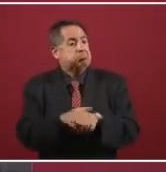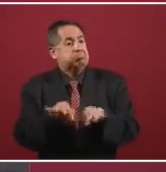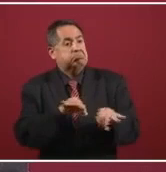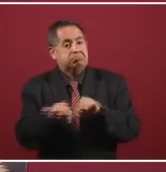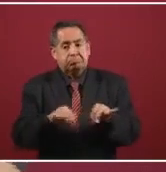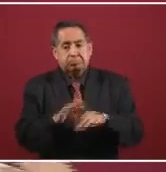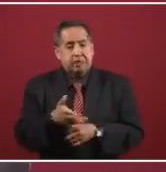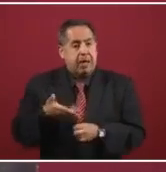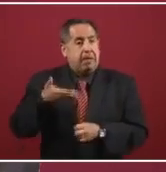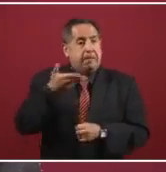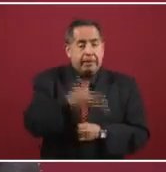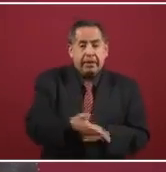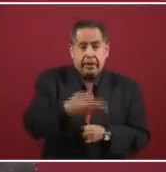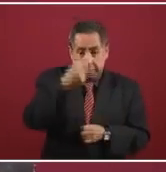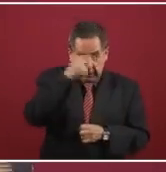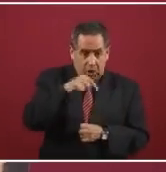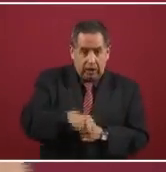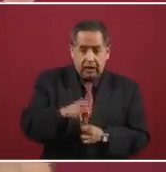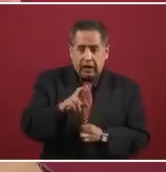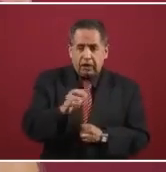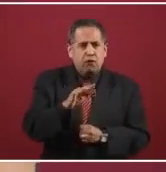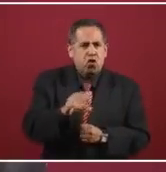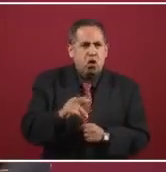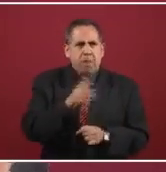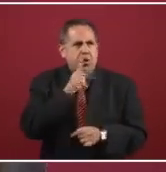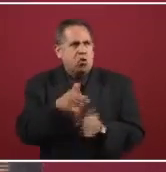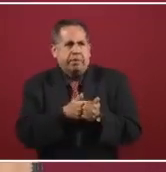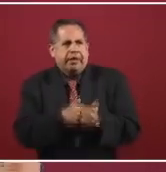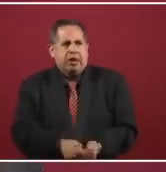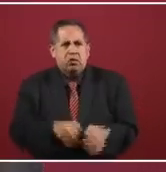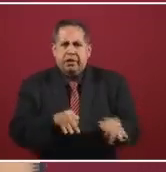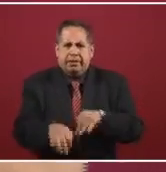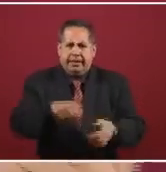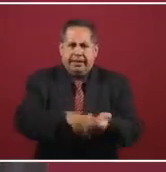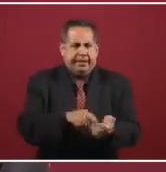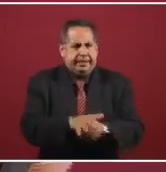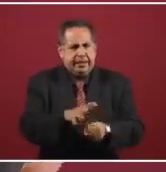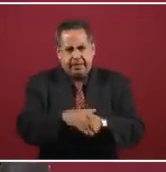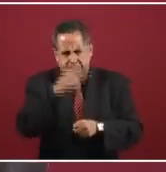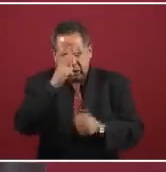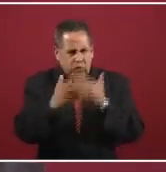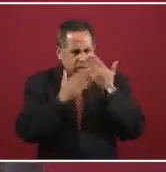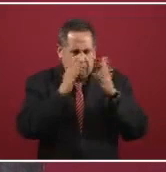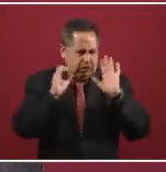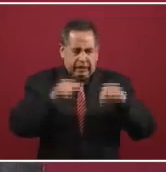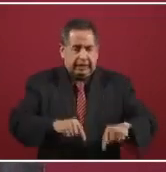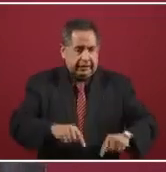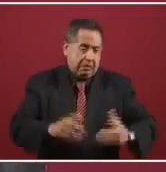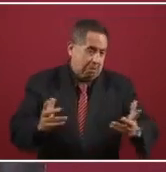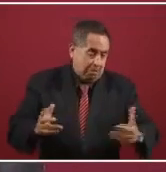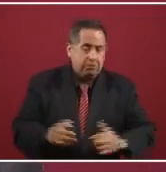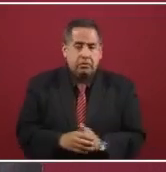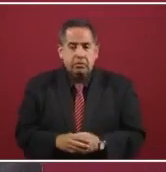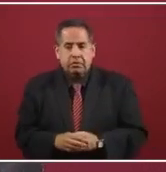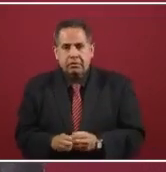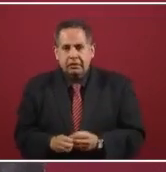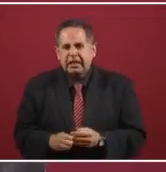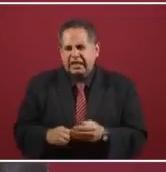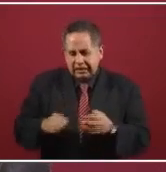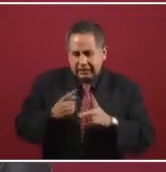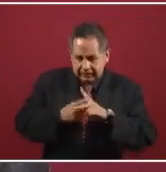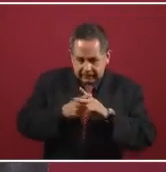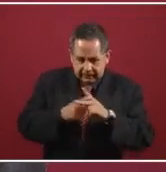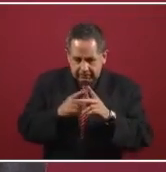y ya pidió en México refugio, dijo, bueno, me voy a quedar en México trabajando, estudiando, en fin. Entonces, vamos a actualizar ese